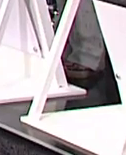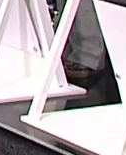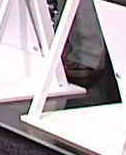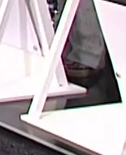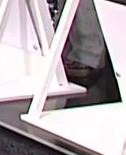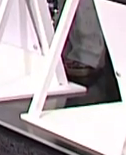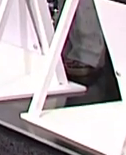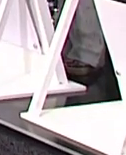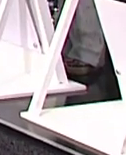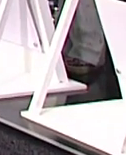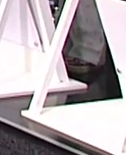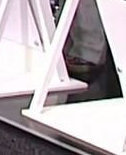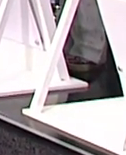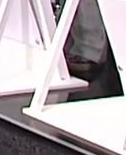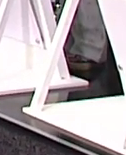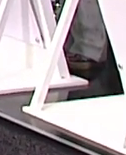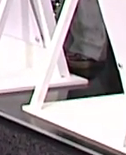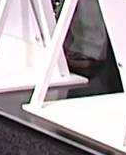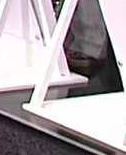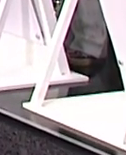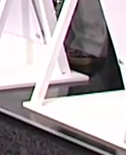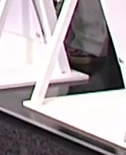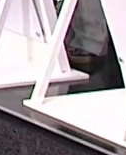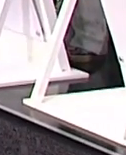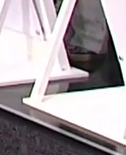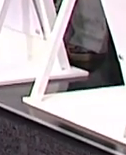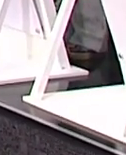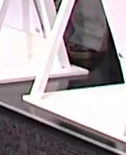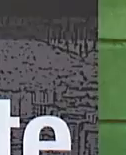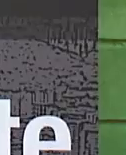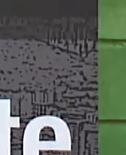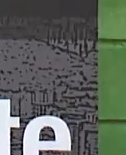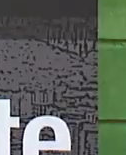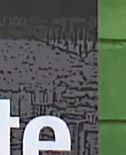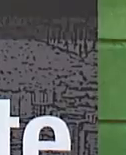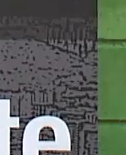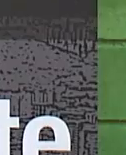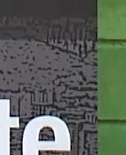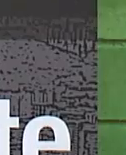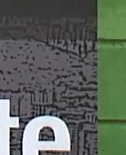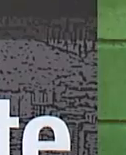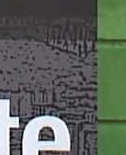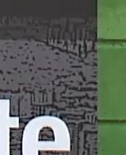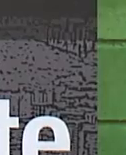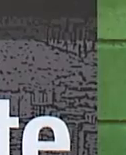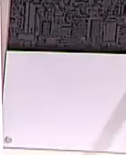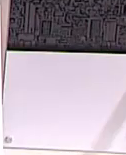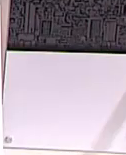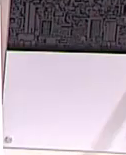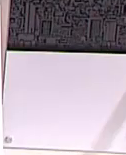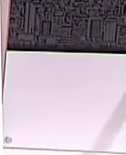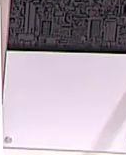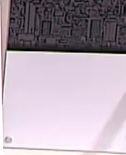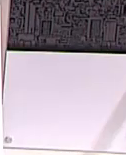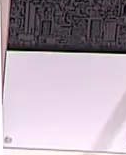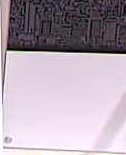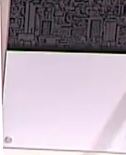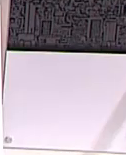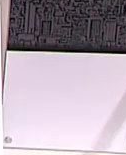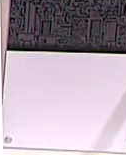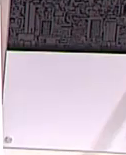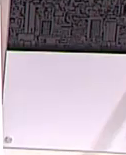sobre desarrollo de ciudad y la pregunta es la siguiente, es muy concreta. ¿Qué modificaciones incluirían ustedes en el plan de